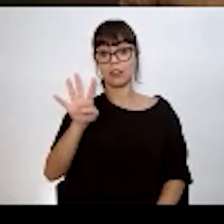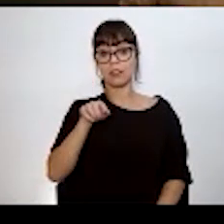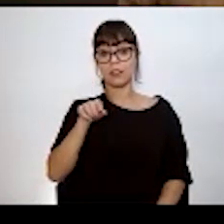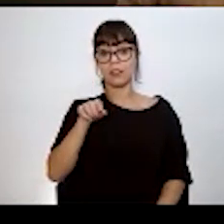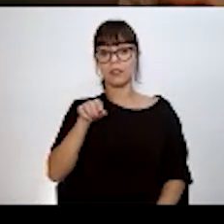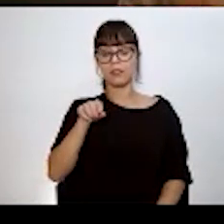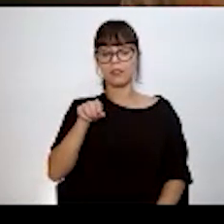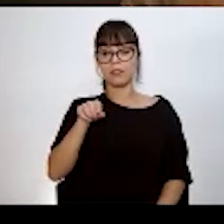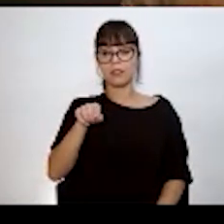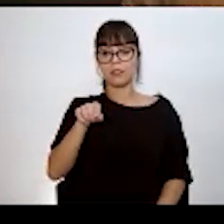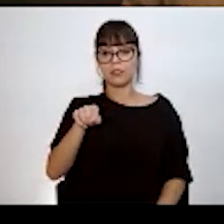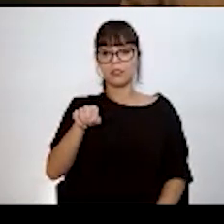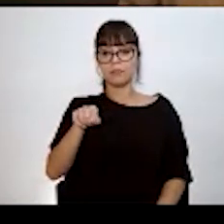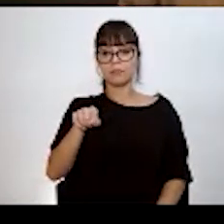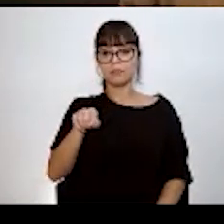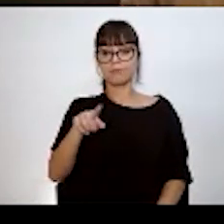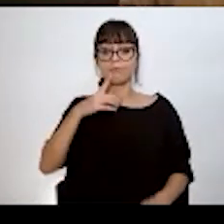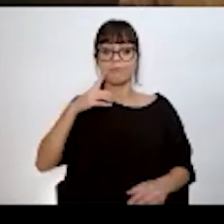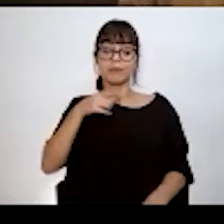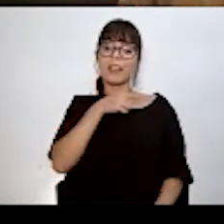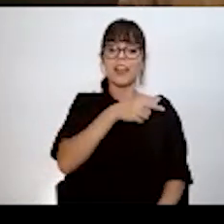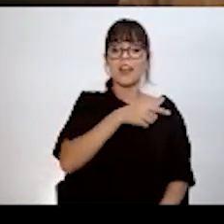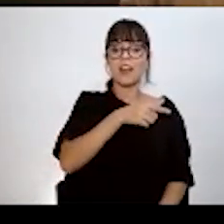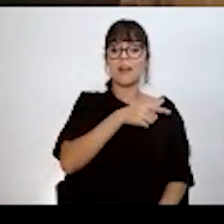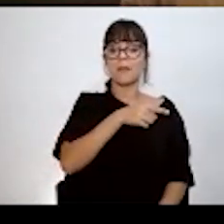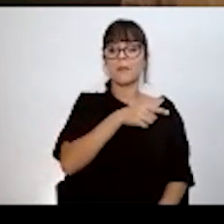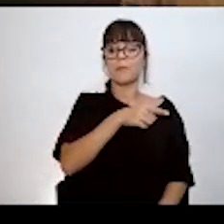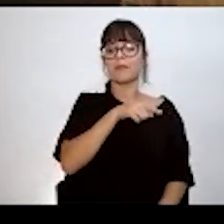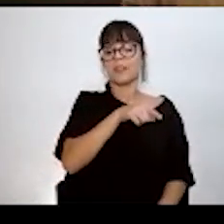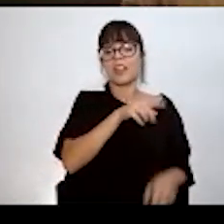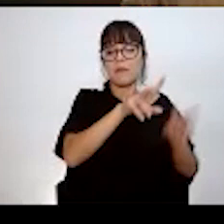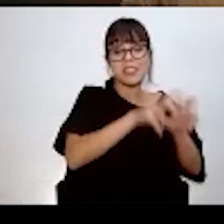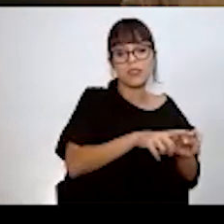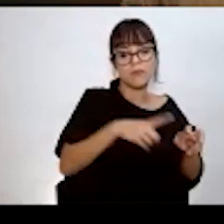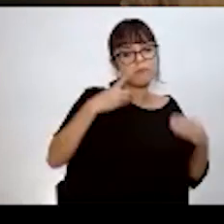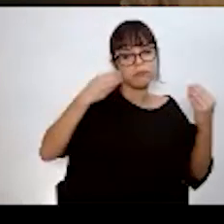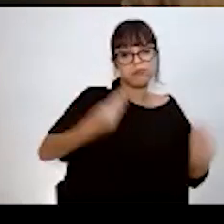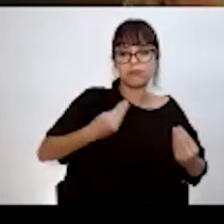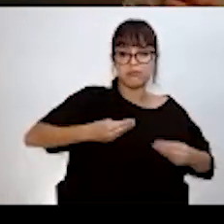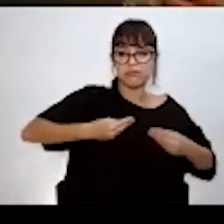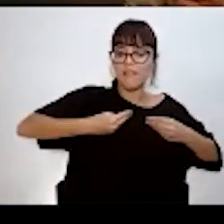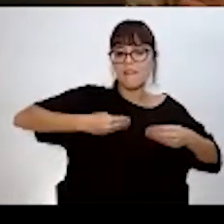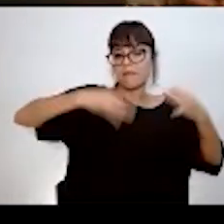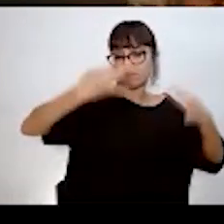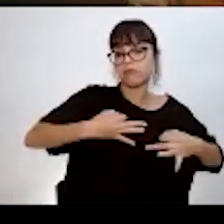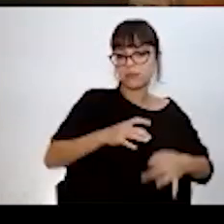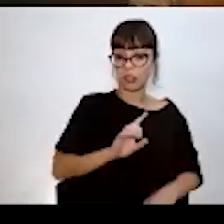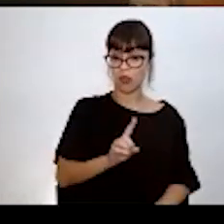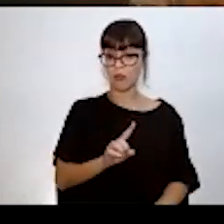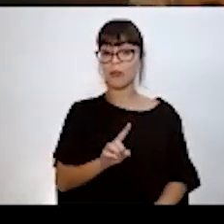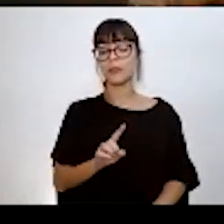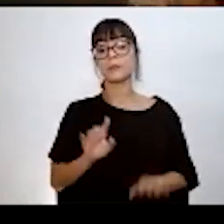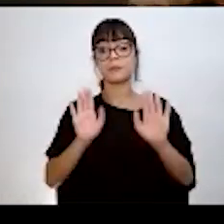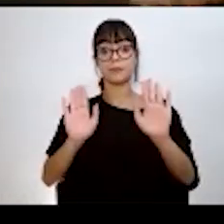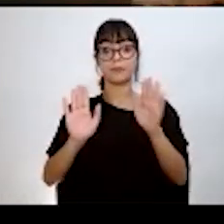principio lo que sí parece es que los datos que ha publicado Rosa Fregel con su equipo sí que casan bien con